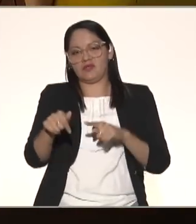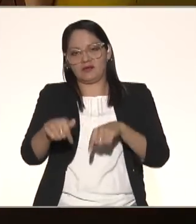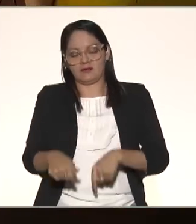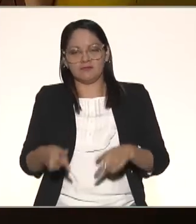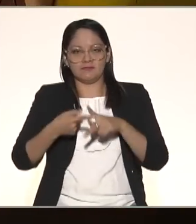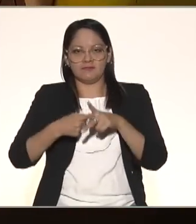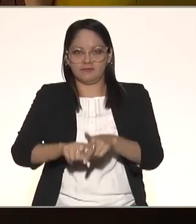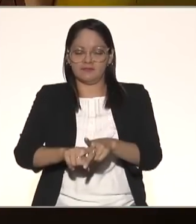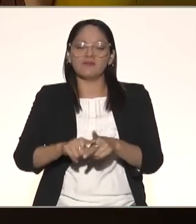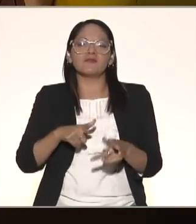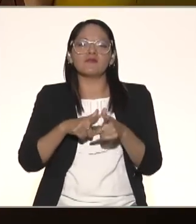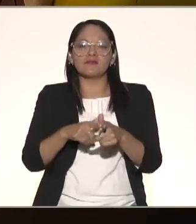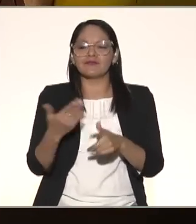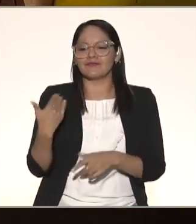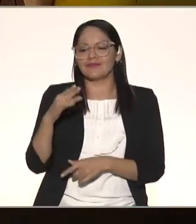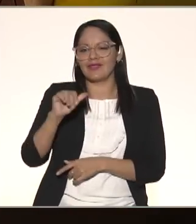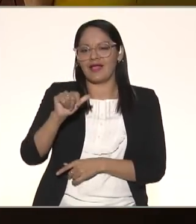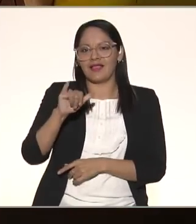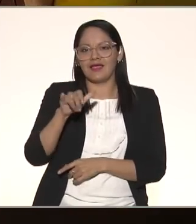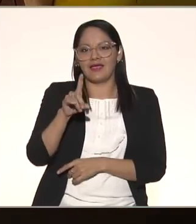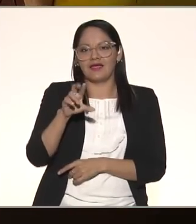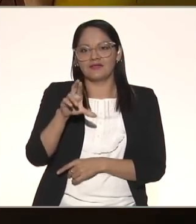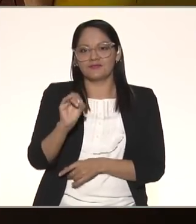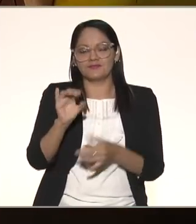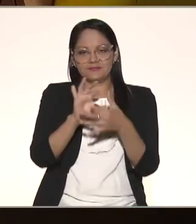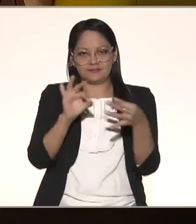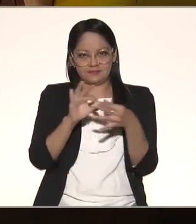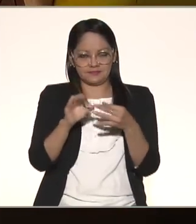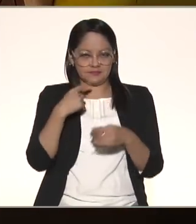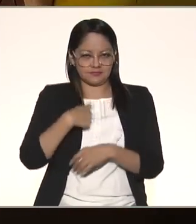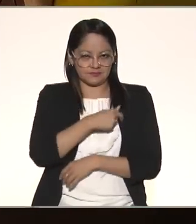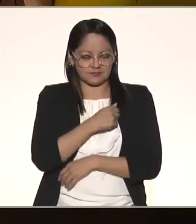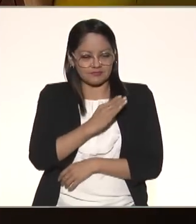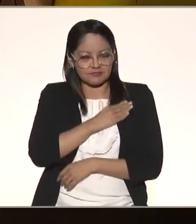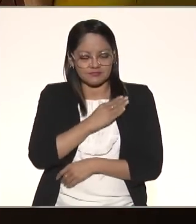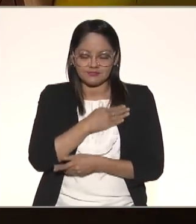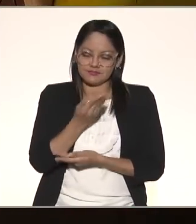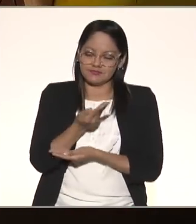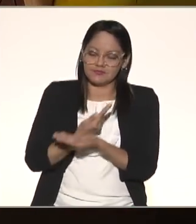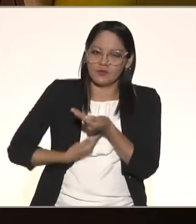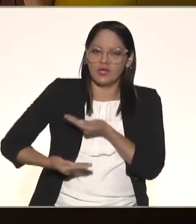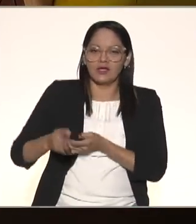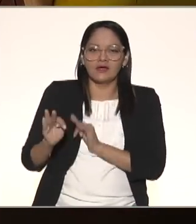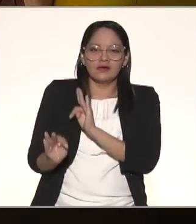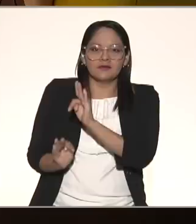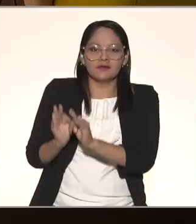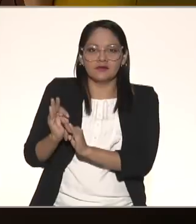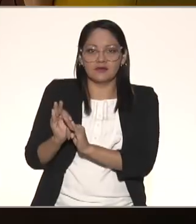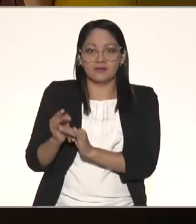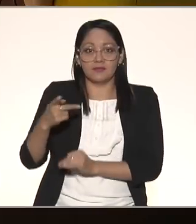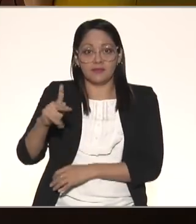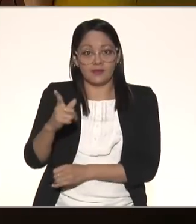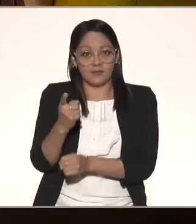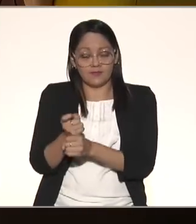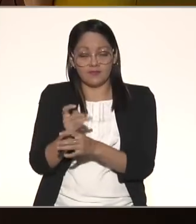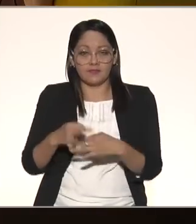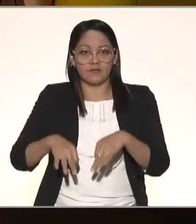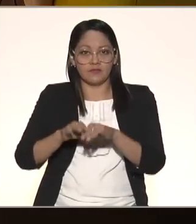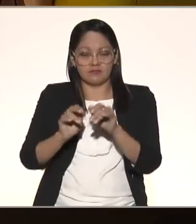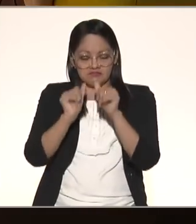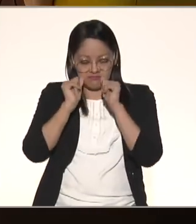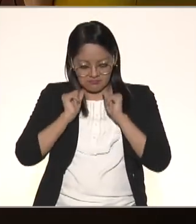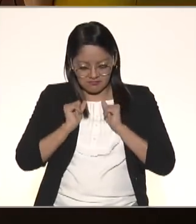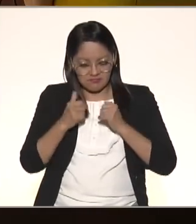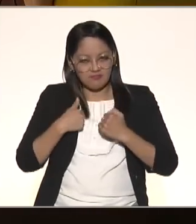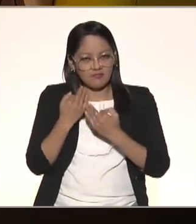que nos comentaba que no podemos ser generosos con la otra persona, con la pareja, si no somos con nosotros generosos,